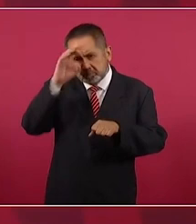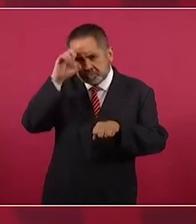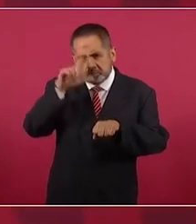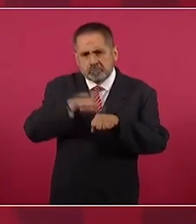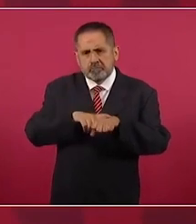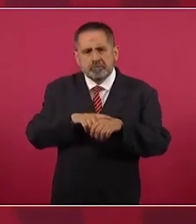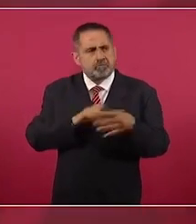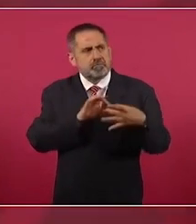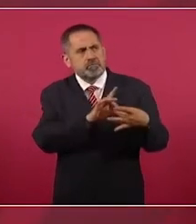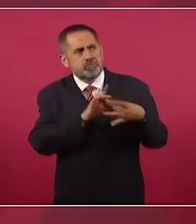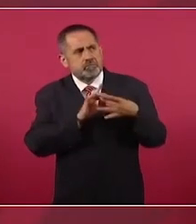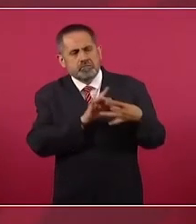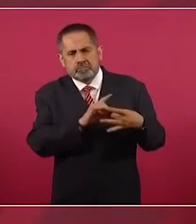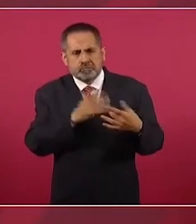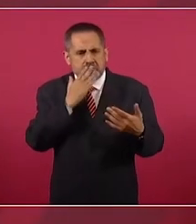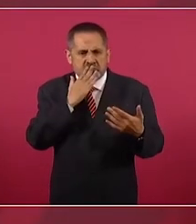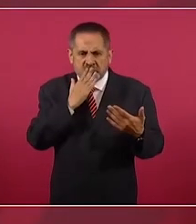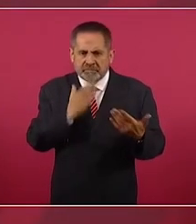culturales.